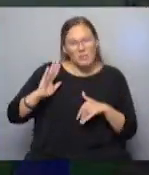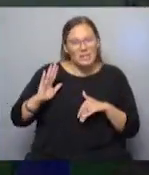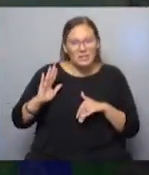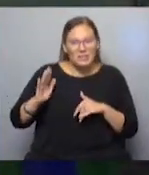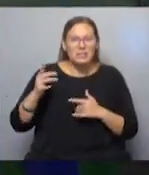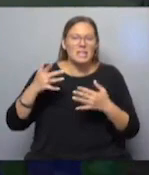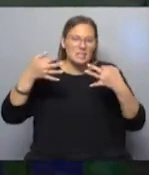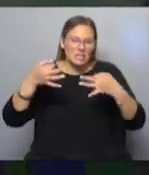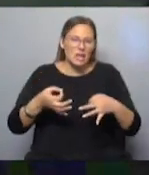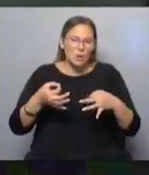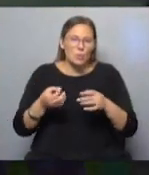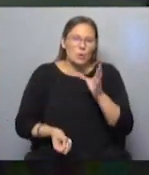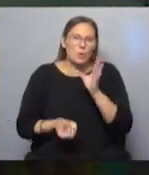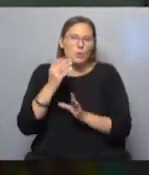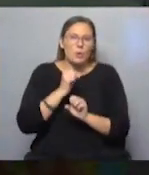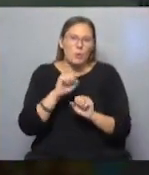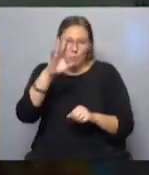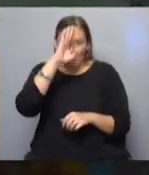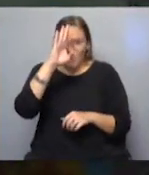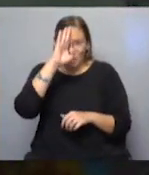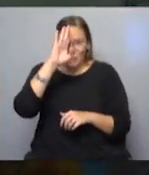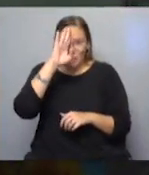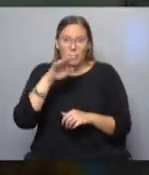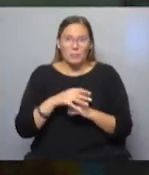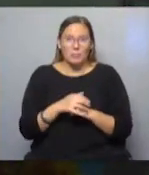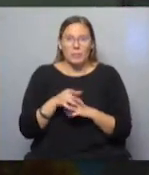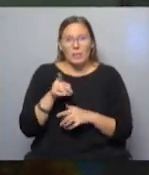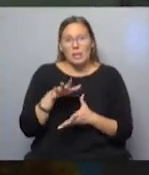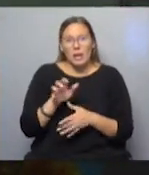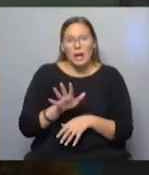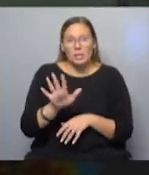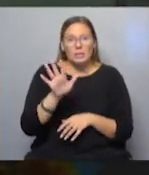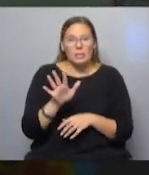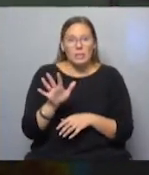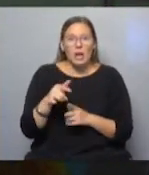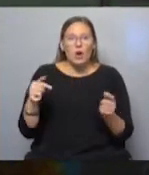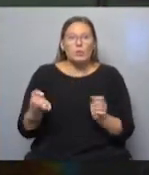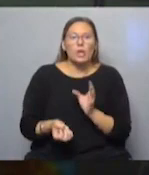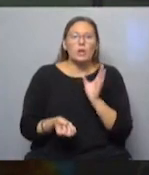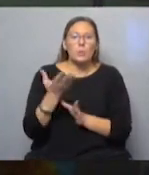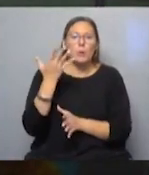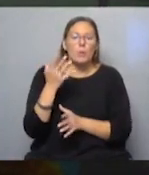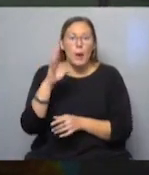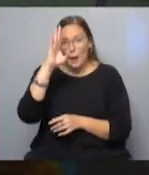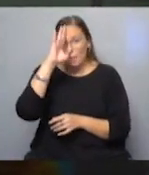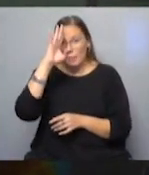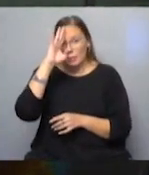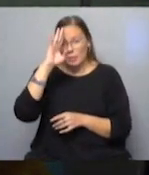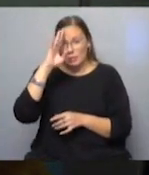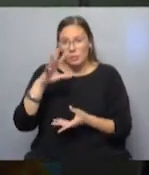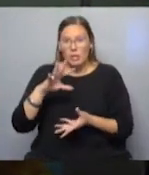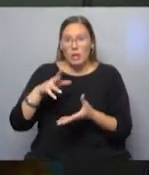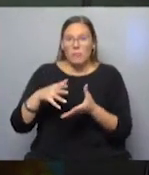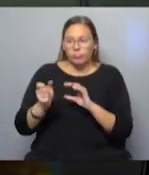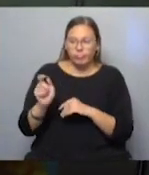seguramente algo nuevo voy a aprender así fue y qué cosas nuevas aprendí bueno el estilo de